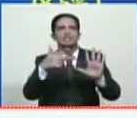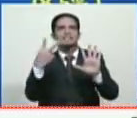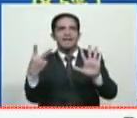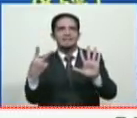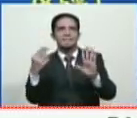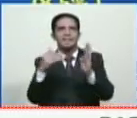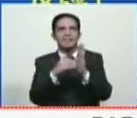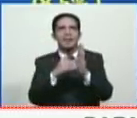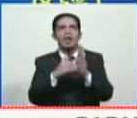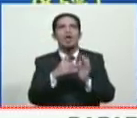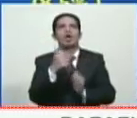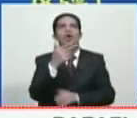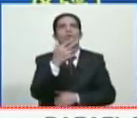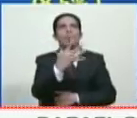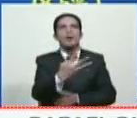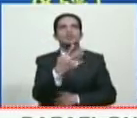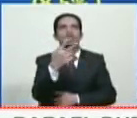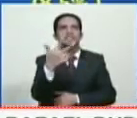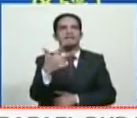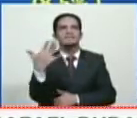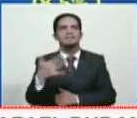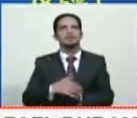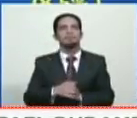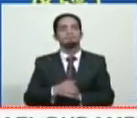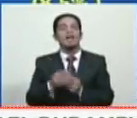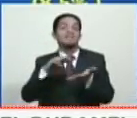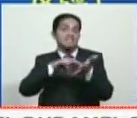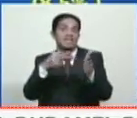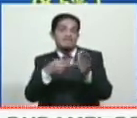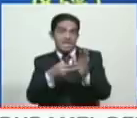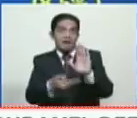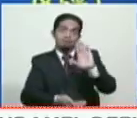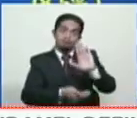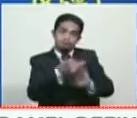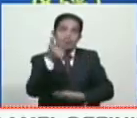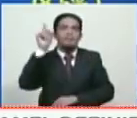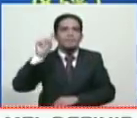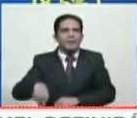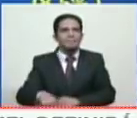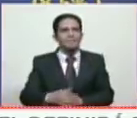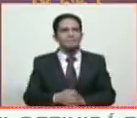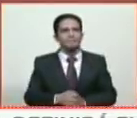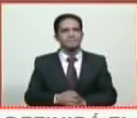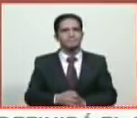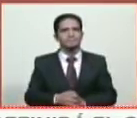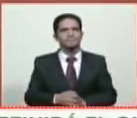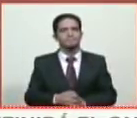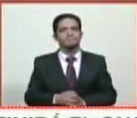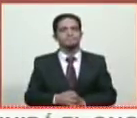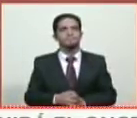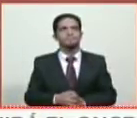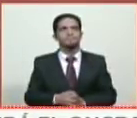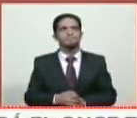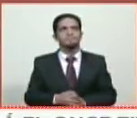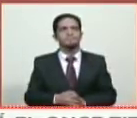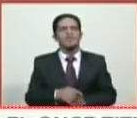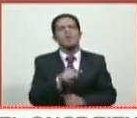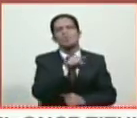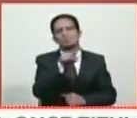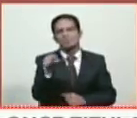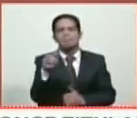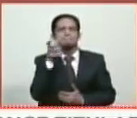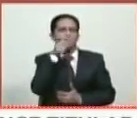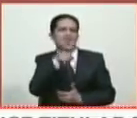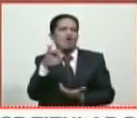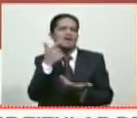487.435, 8,5% más. para todos aquellos que de forma permanente